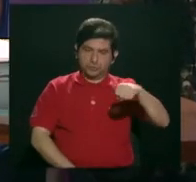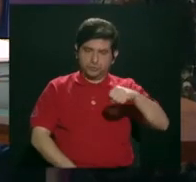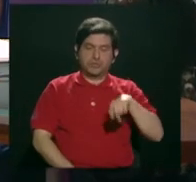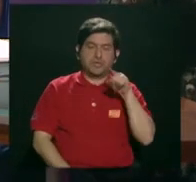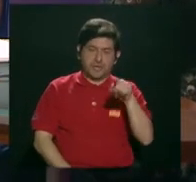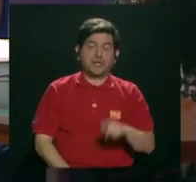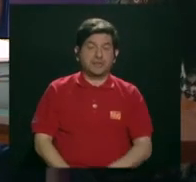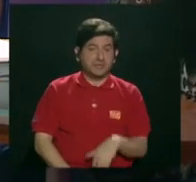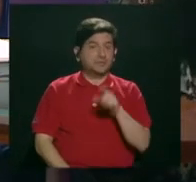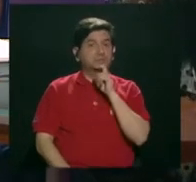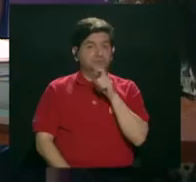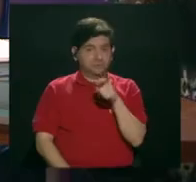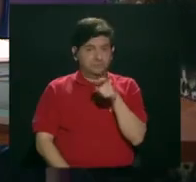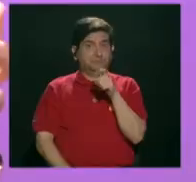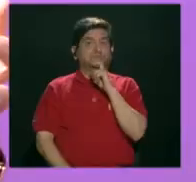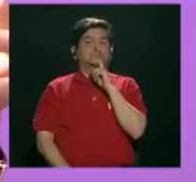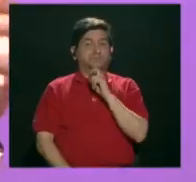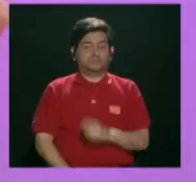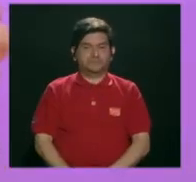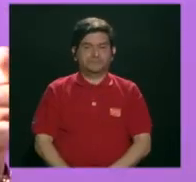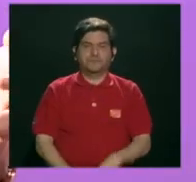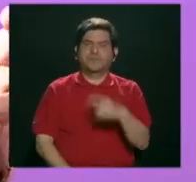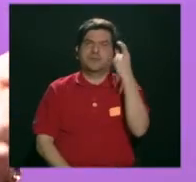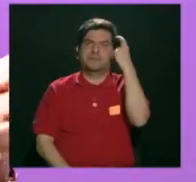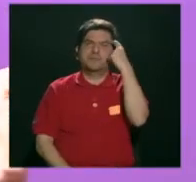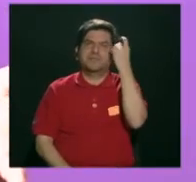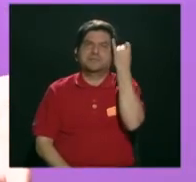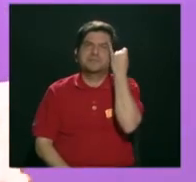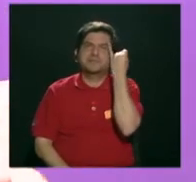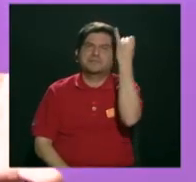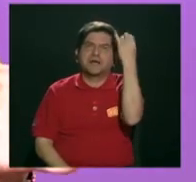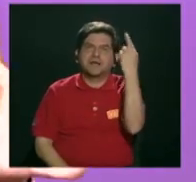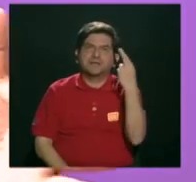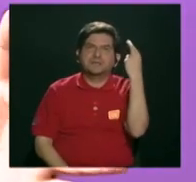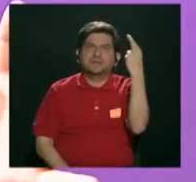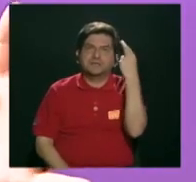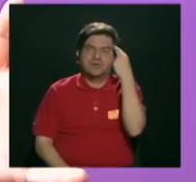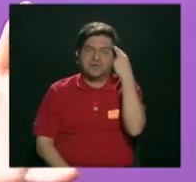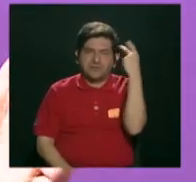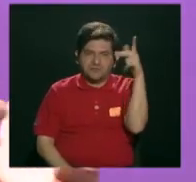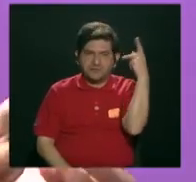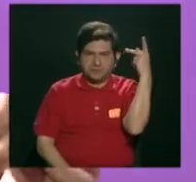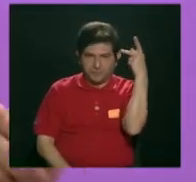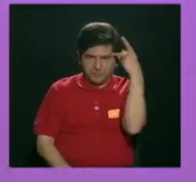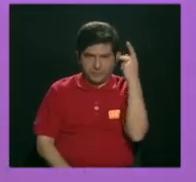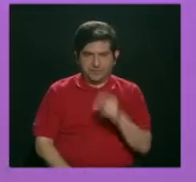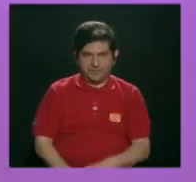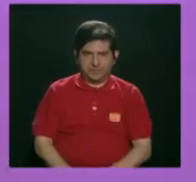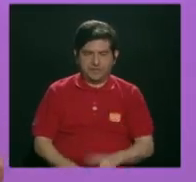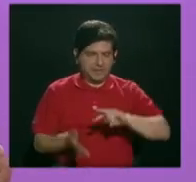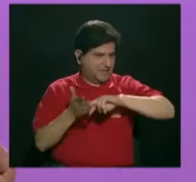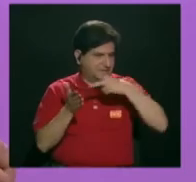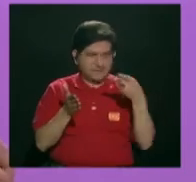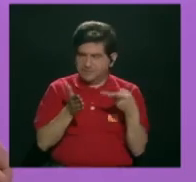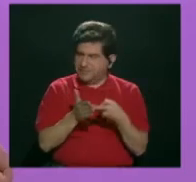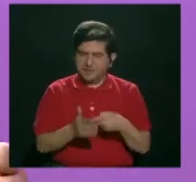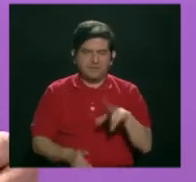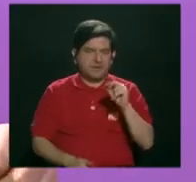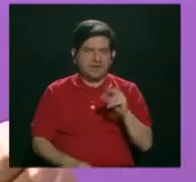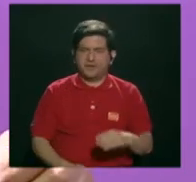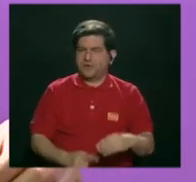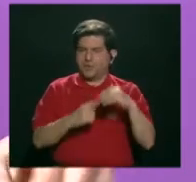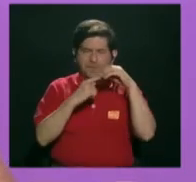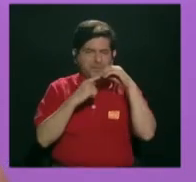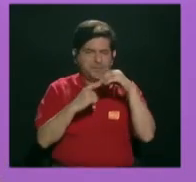las trae porque, bueno, en términos de concepción y de la reflexión, digamos, más política, era no generar una